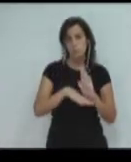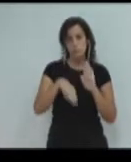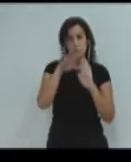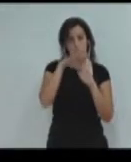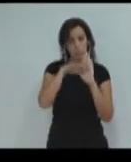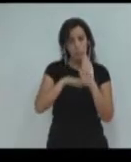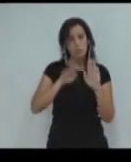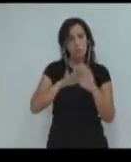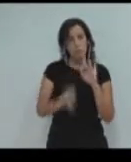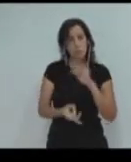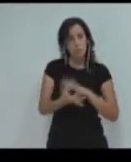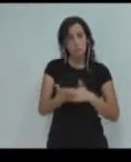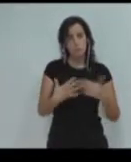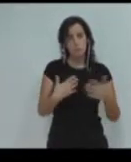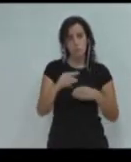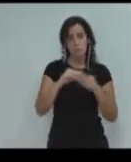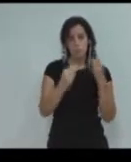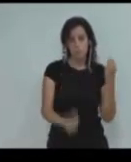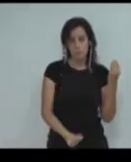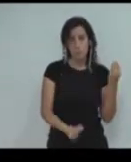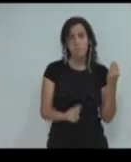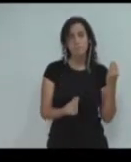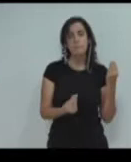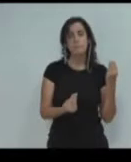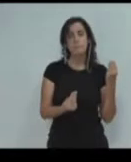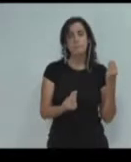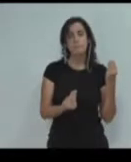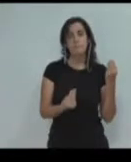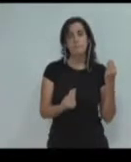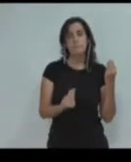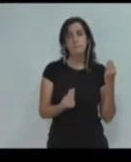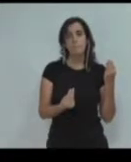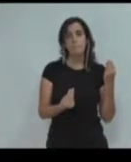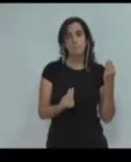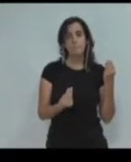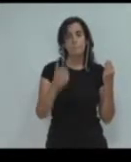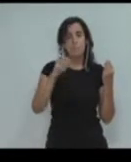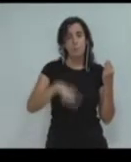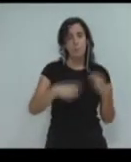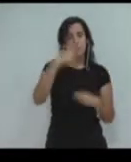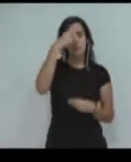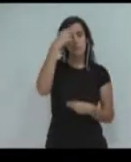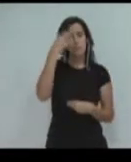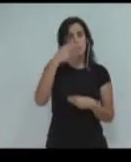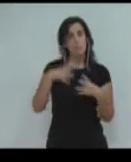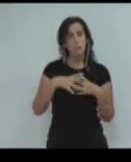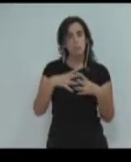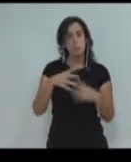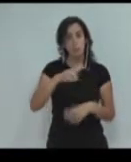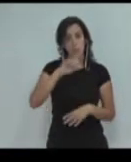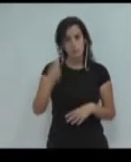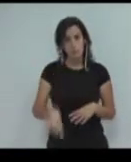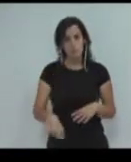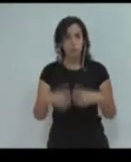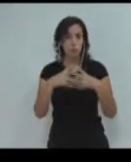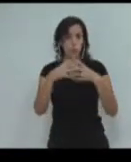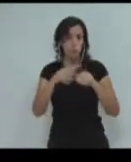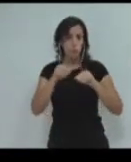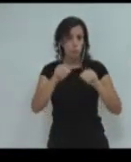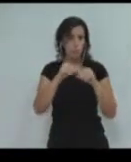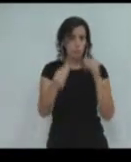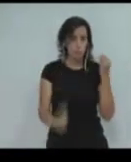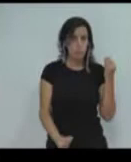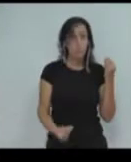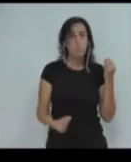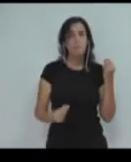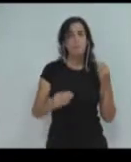a la hora de crear un documento, tener en cuenta una estructura, la estructura del documento, tener